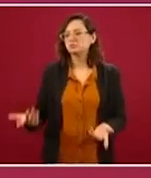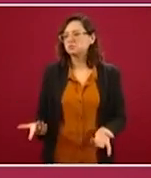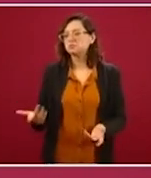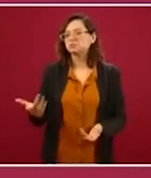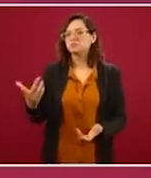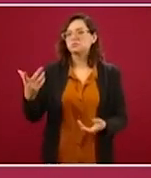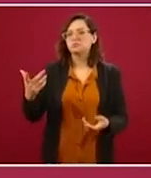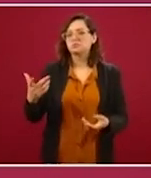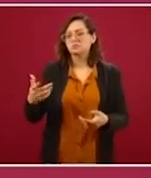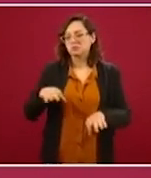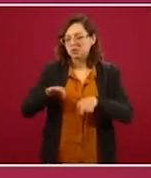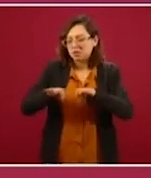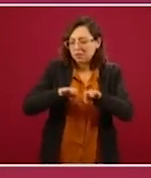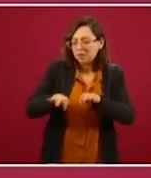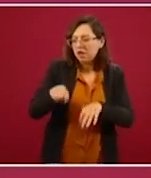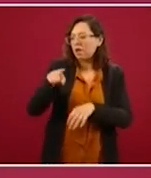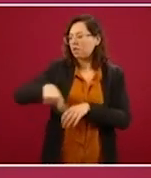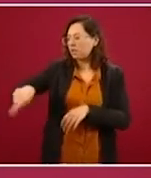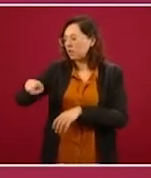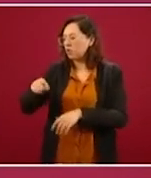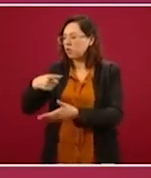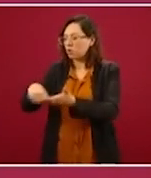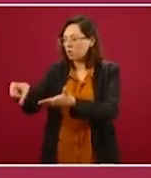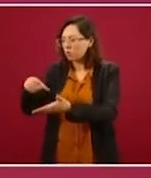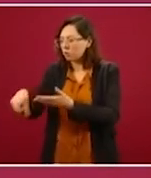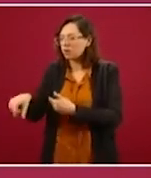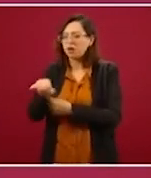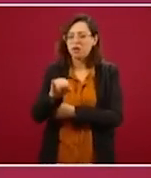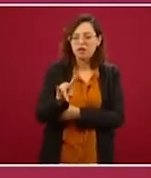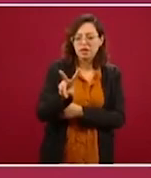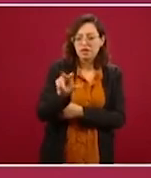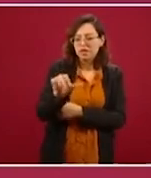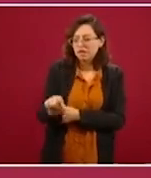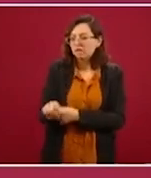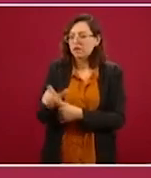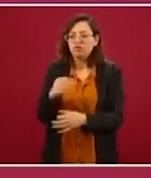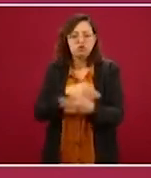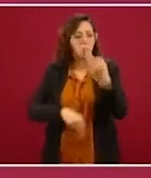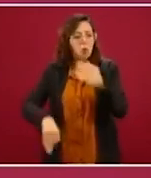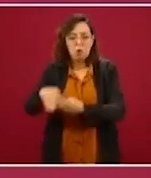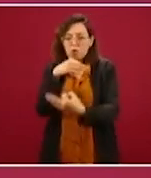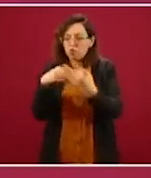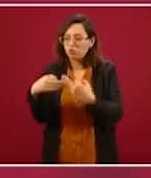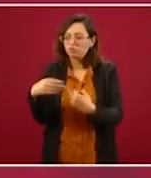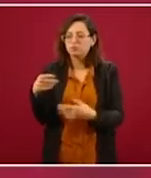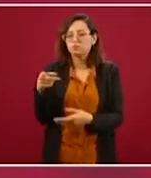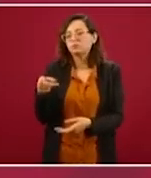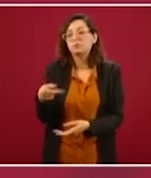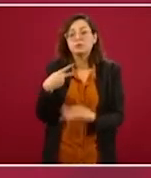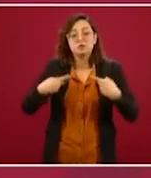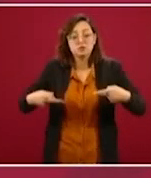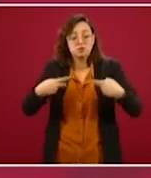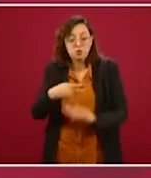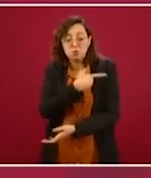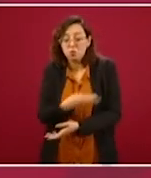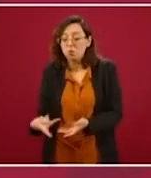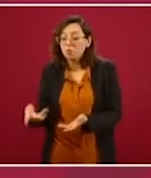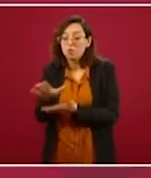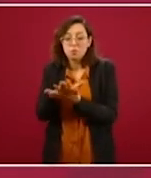consumidores pagaban impuestos, que hay que pagar el IVA, hasta la gente más humilde, cuando compra una mercancía tiene